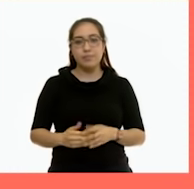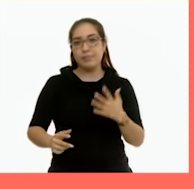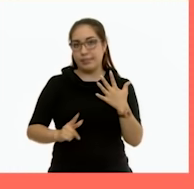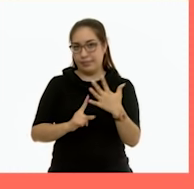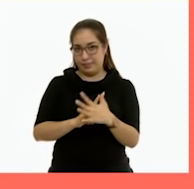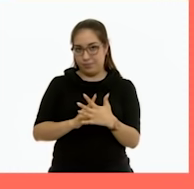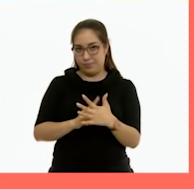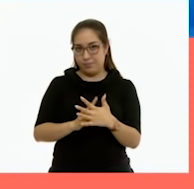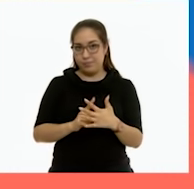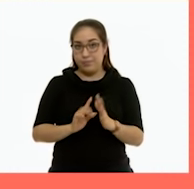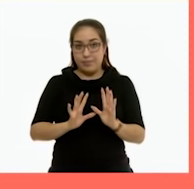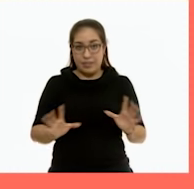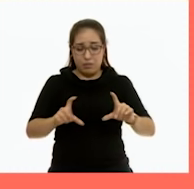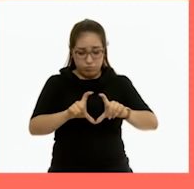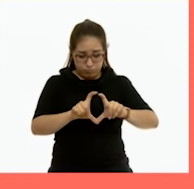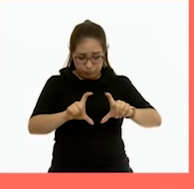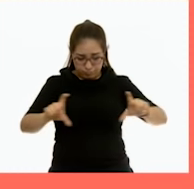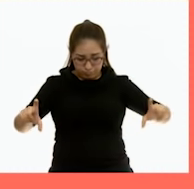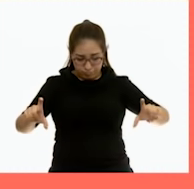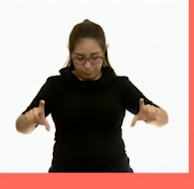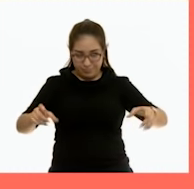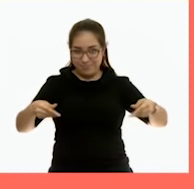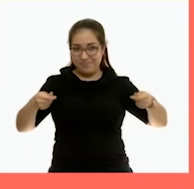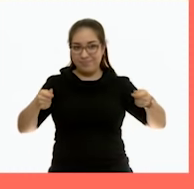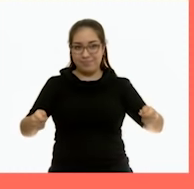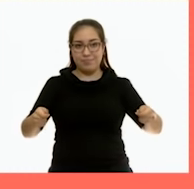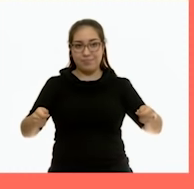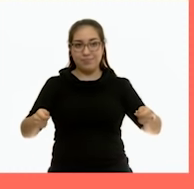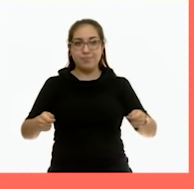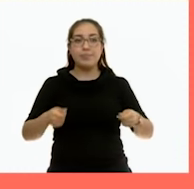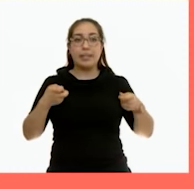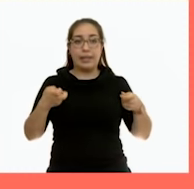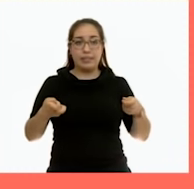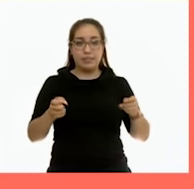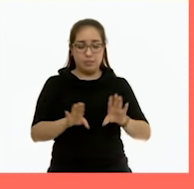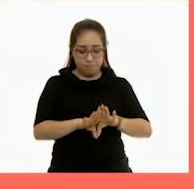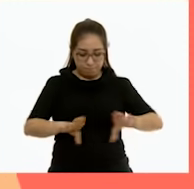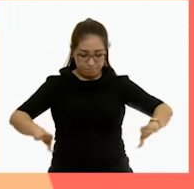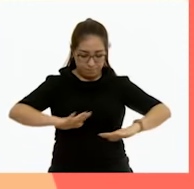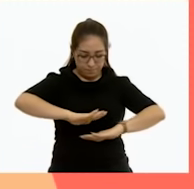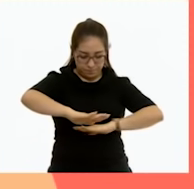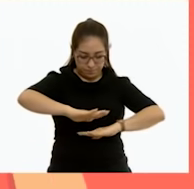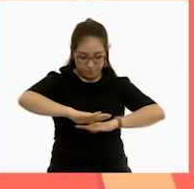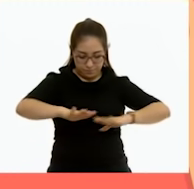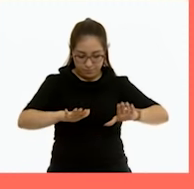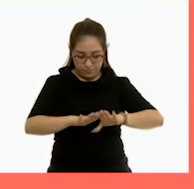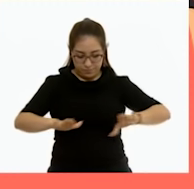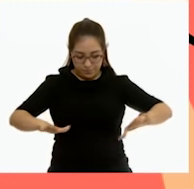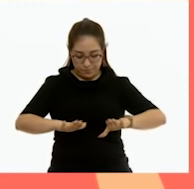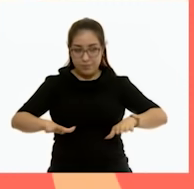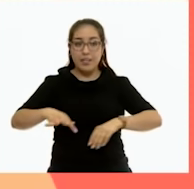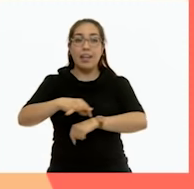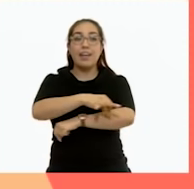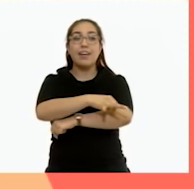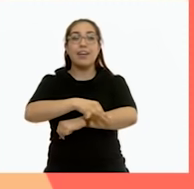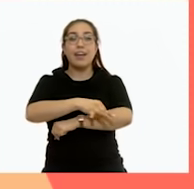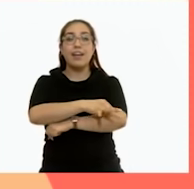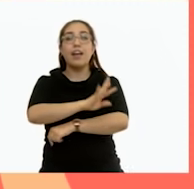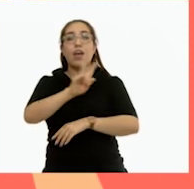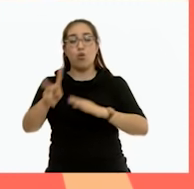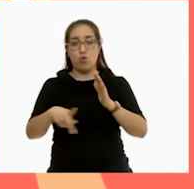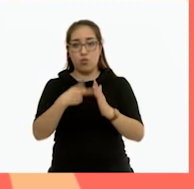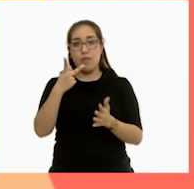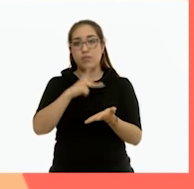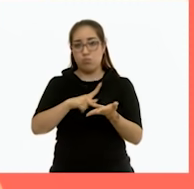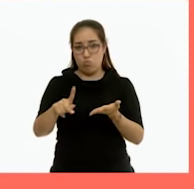5. Ahora tenemos un pequeño pedazo de playera. Estira a lo ancho y con ayuda de la regla, mide y marca con